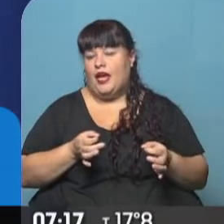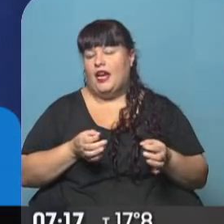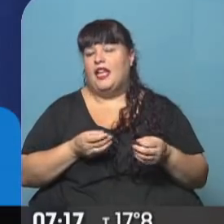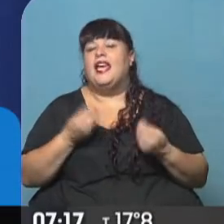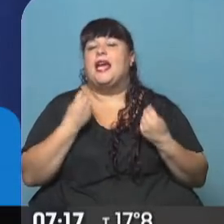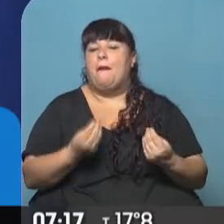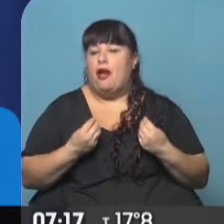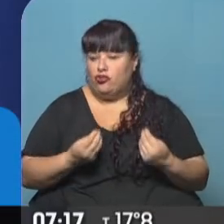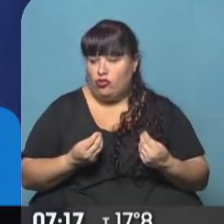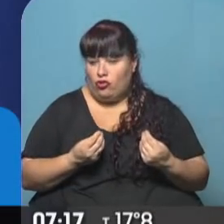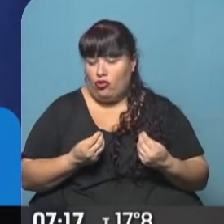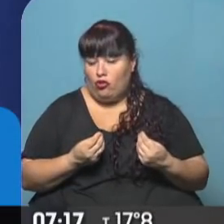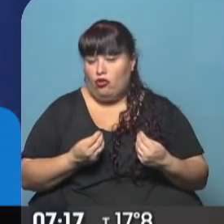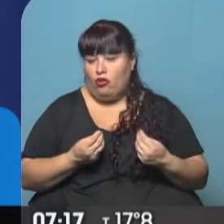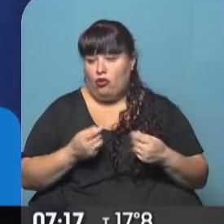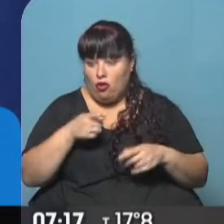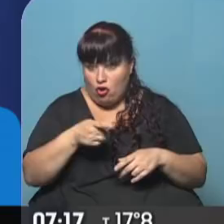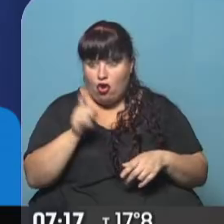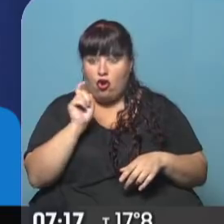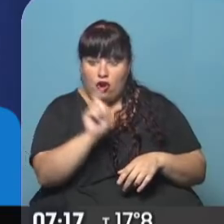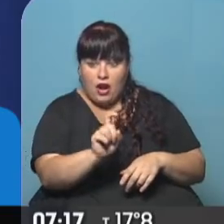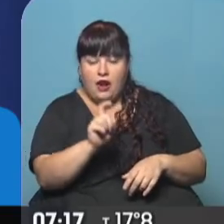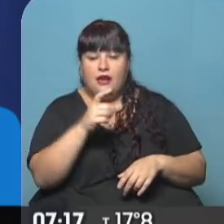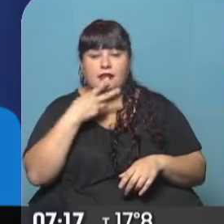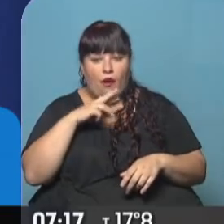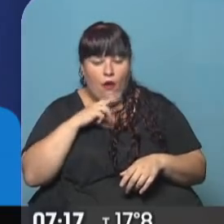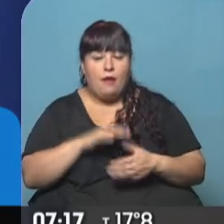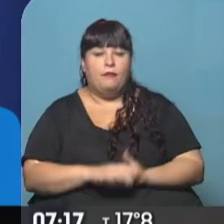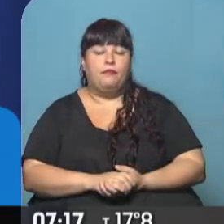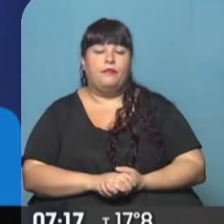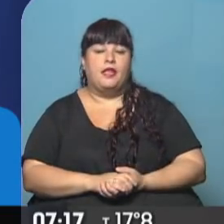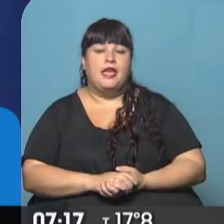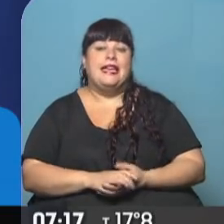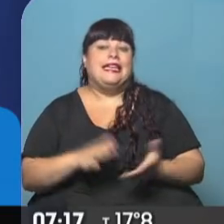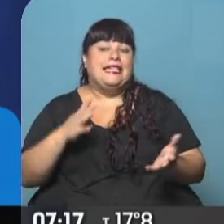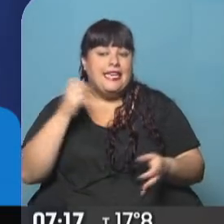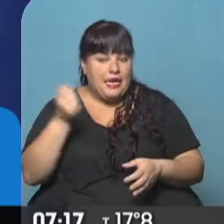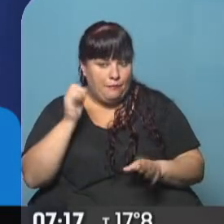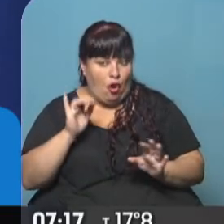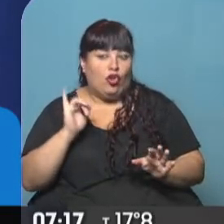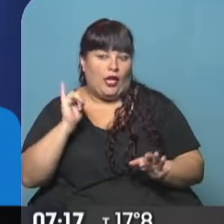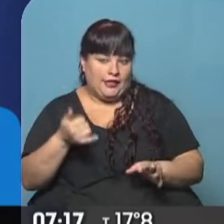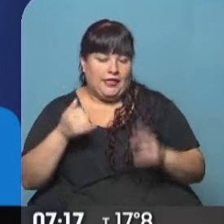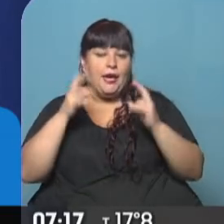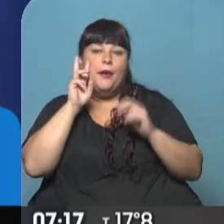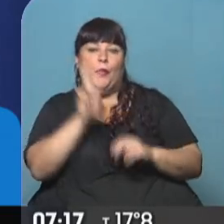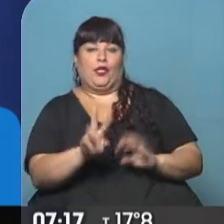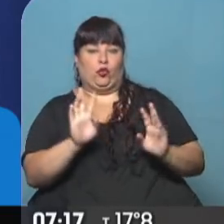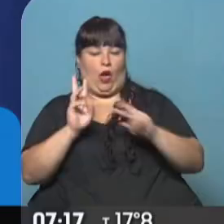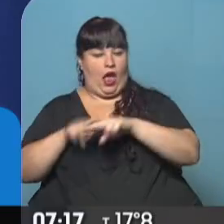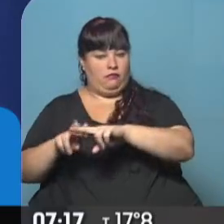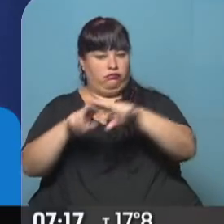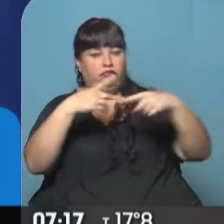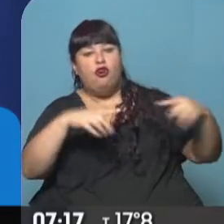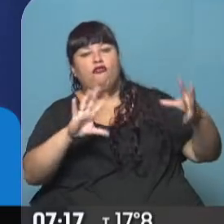¿se va a poder saber qué sucedió con el ARA San Juan? Es importante, obviamente, la inspección visual de este